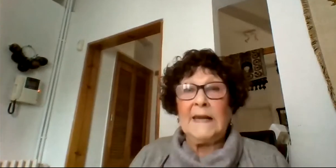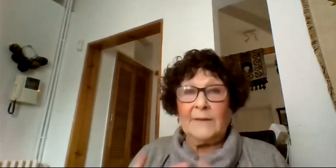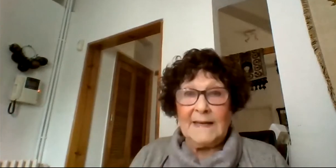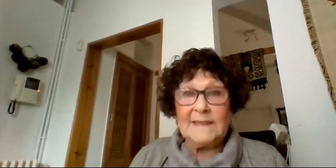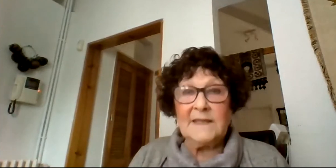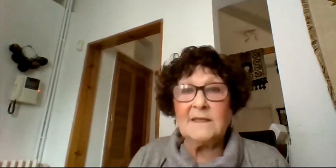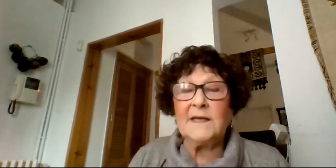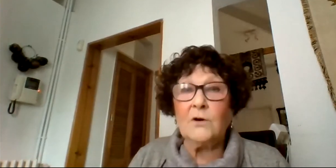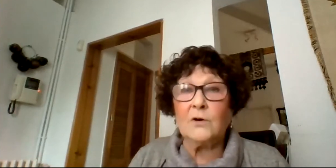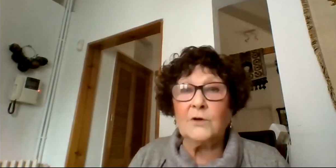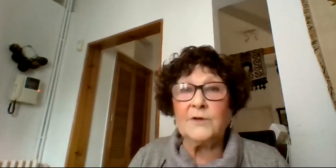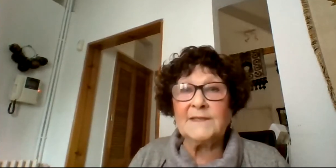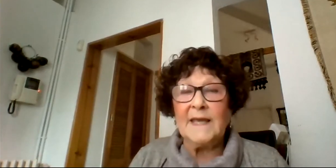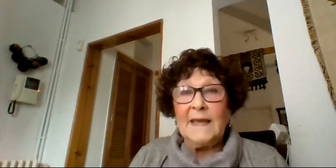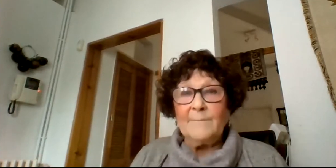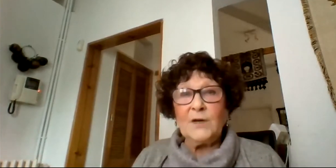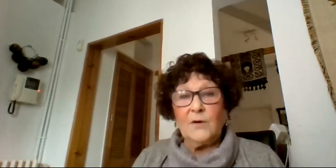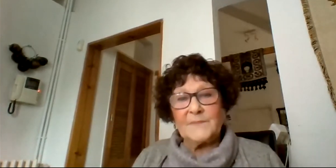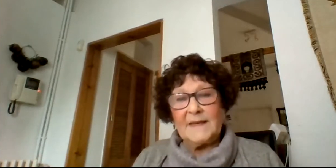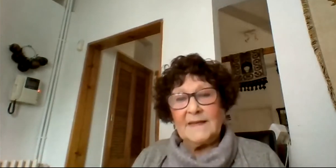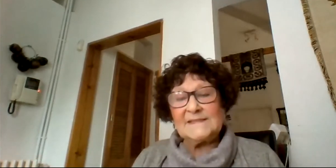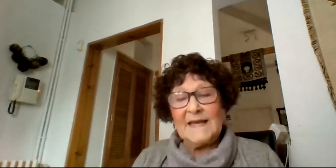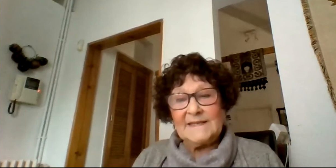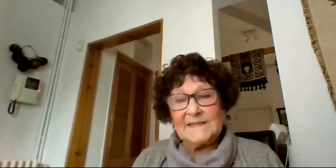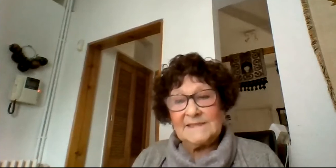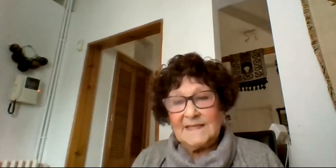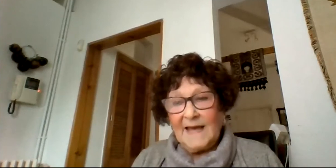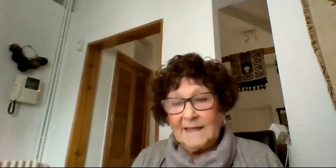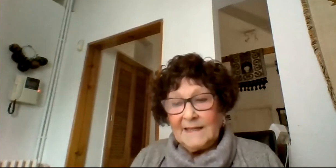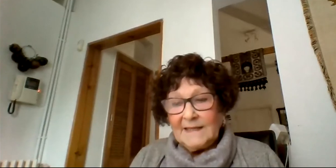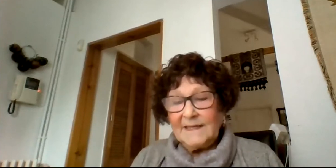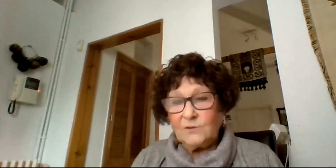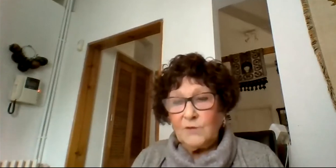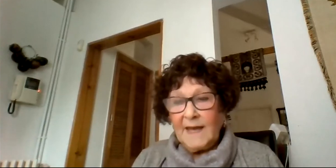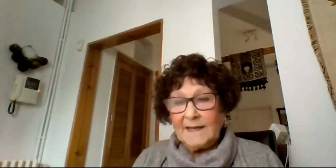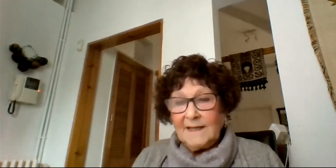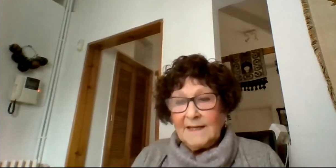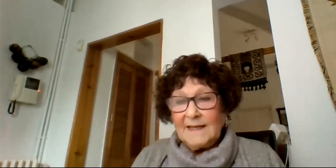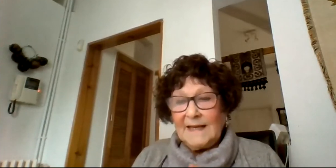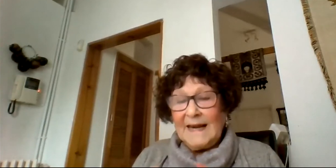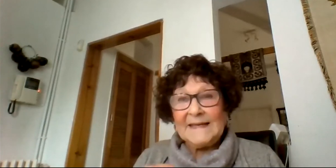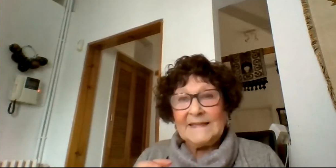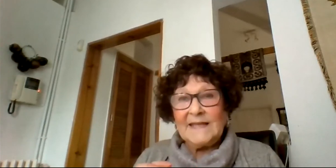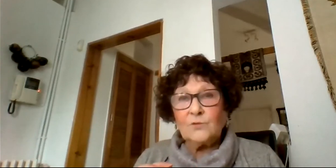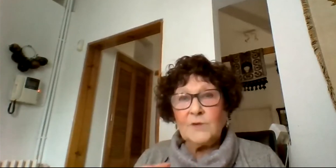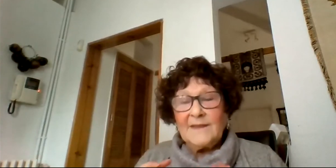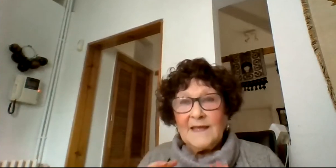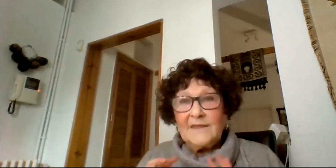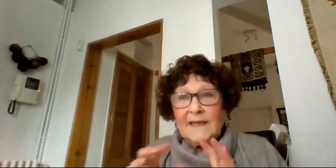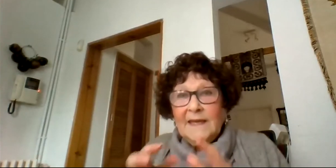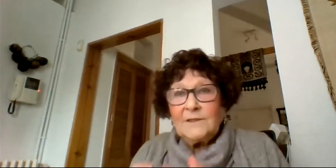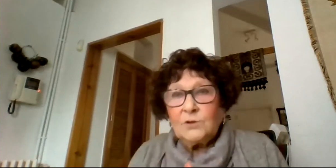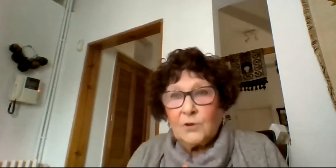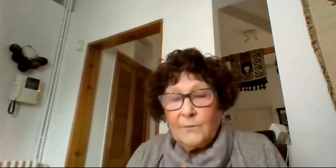estudia la validez de los colores, pero esa necesidad de estudiar la arquitectura